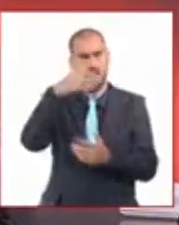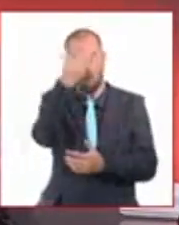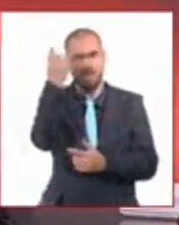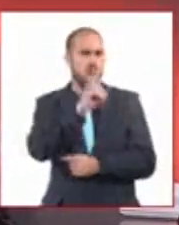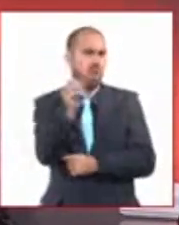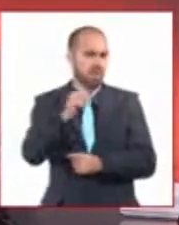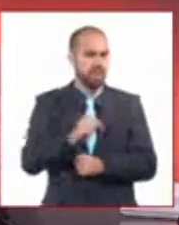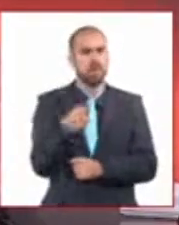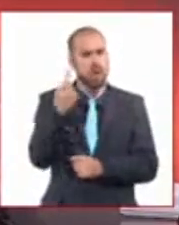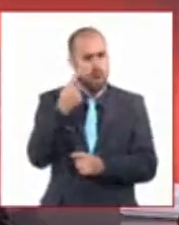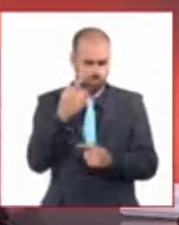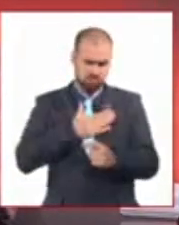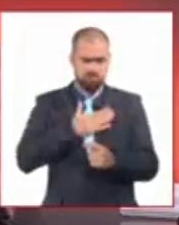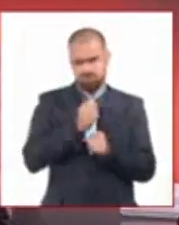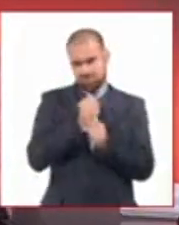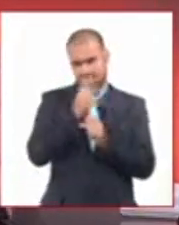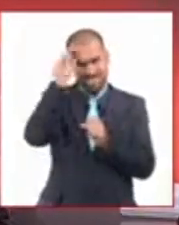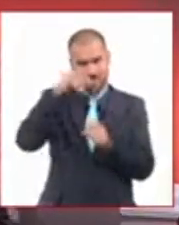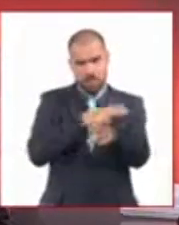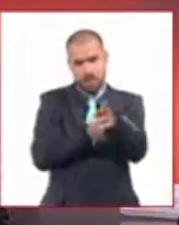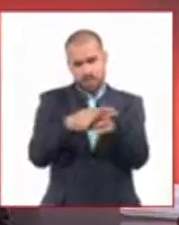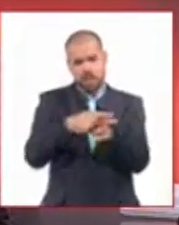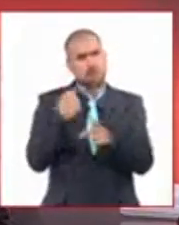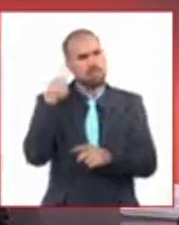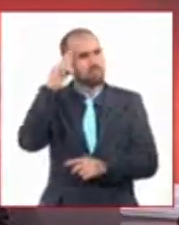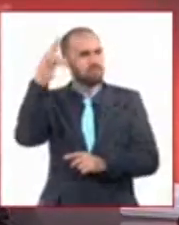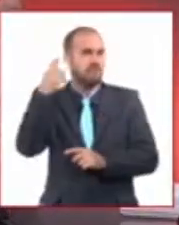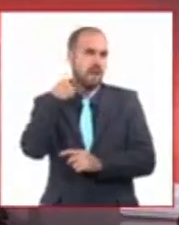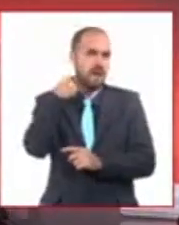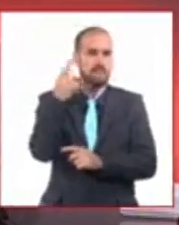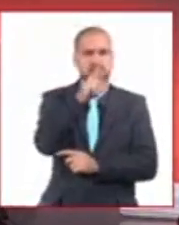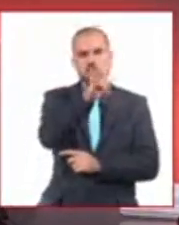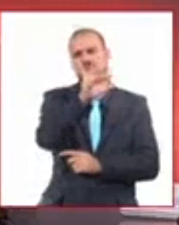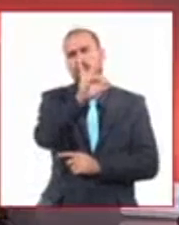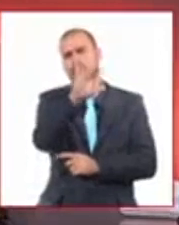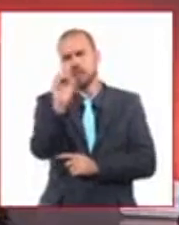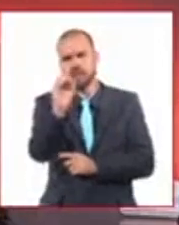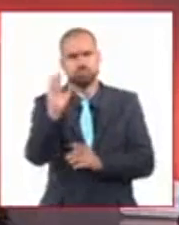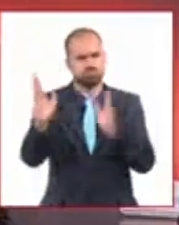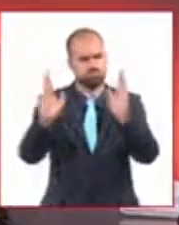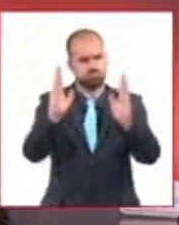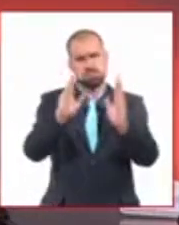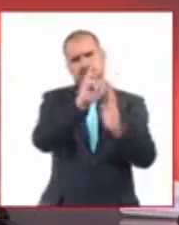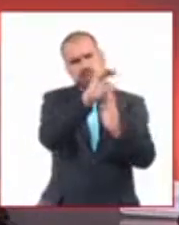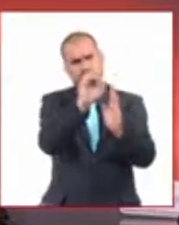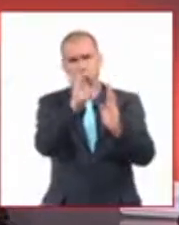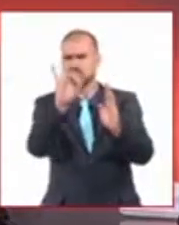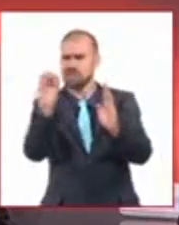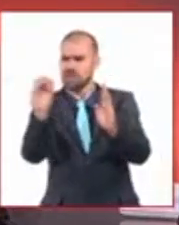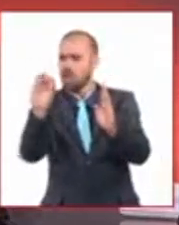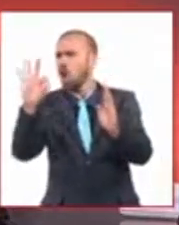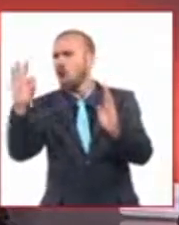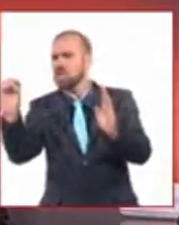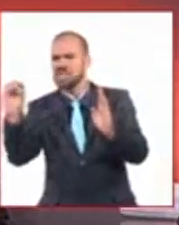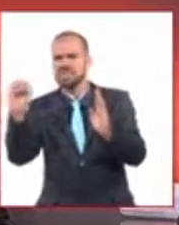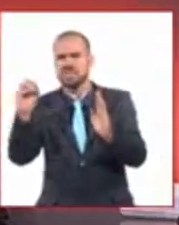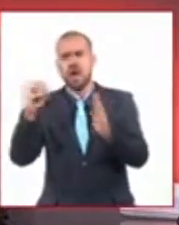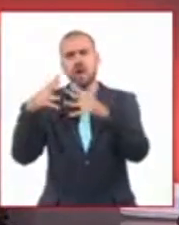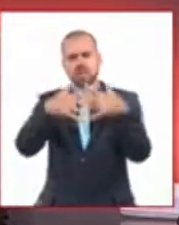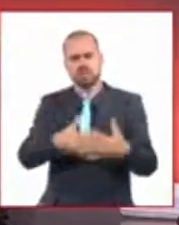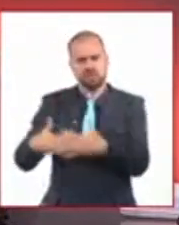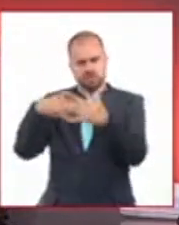que pasó en los años 70 el protagonismo en los 60 en los 70 en los 80 de eeuu en arriba